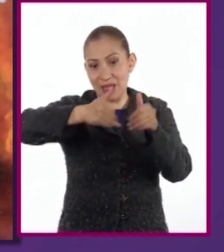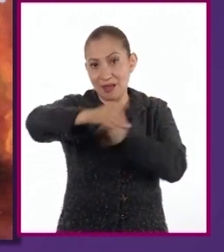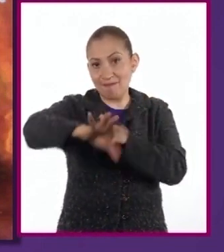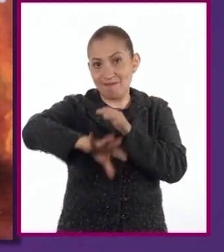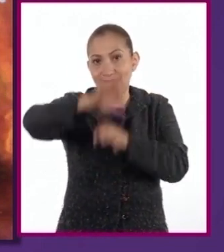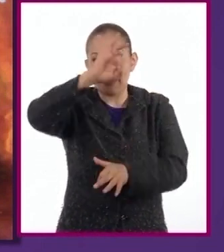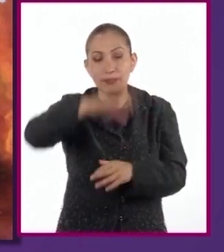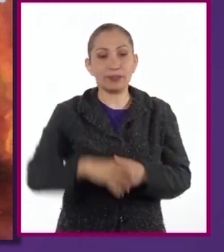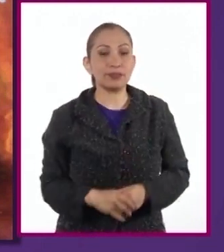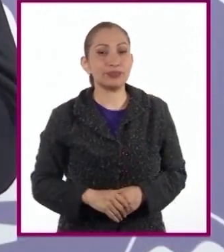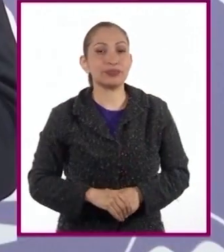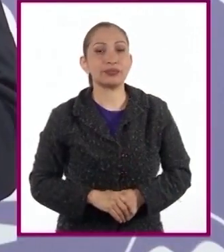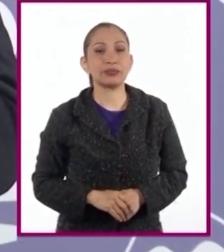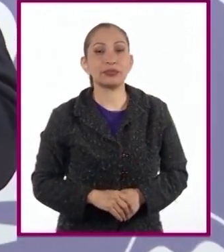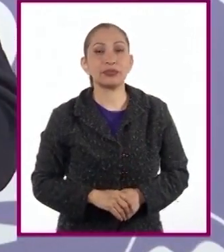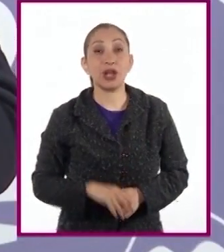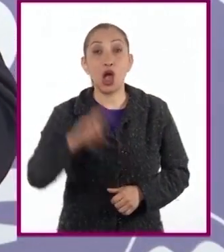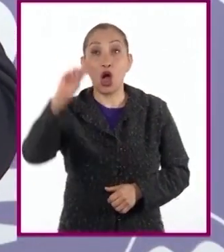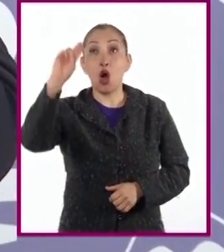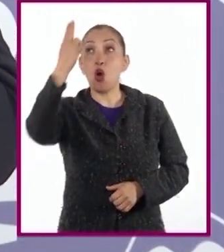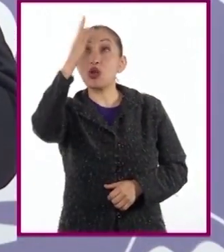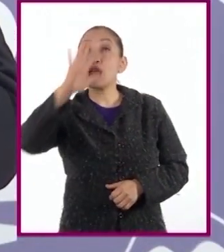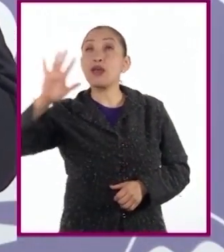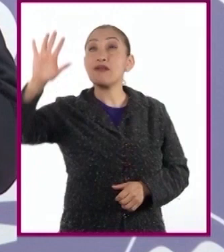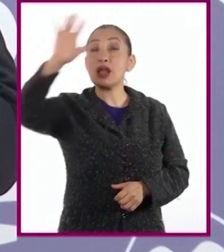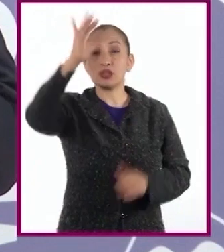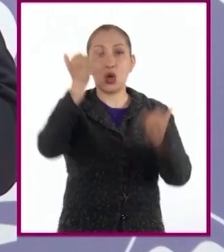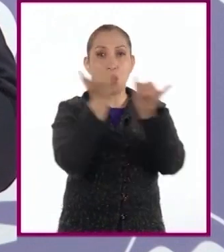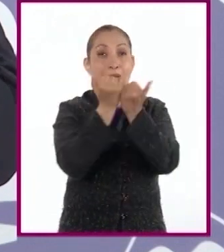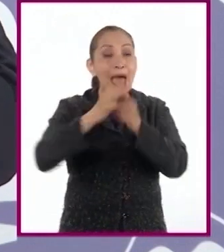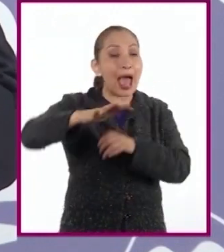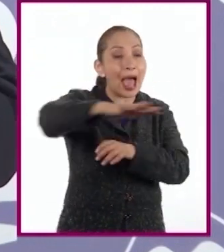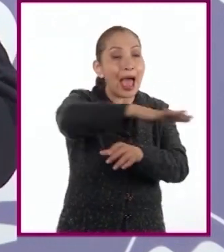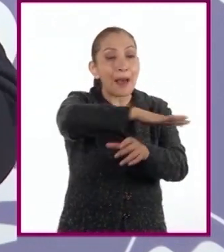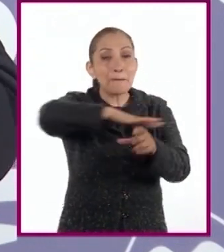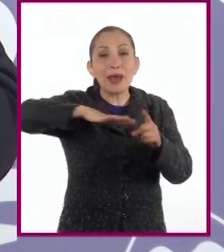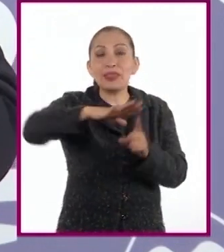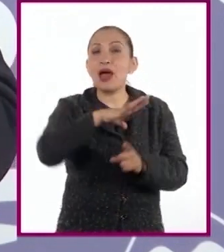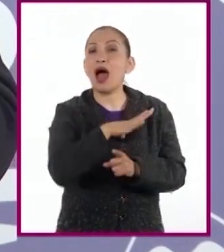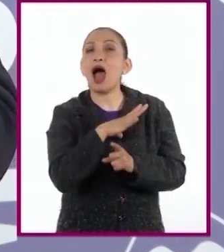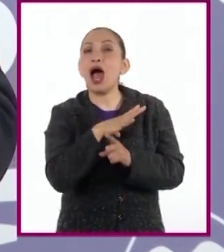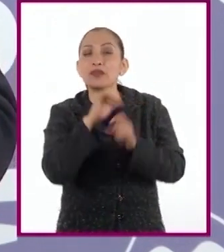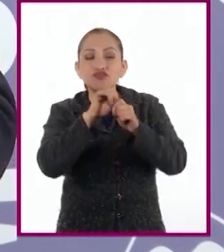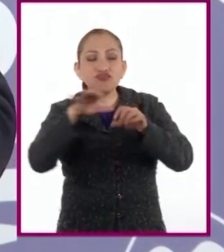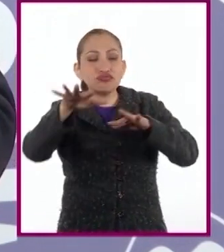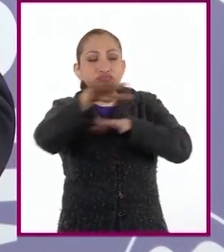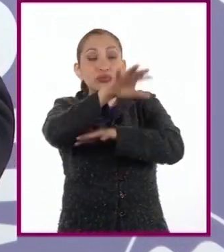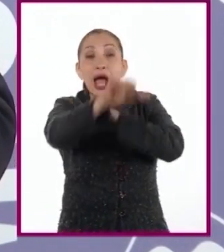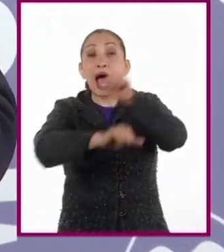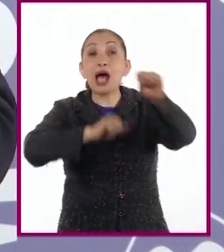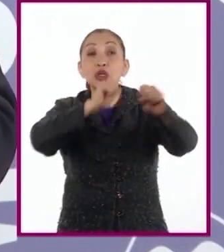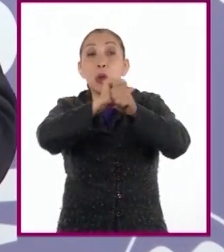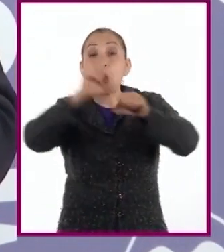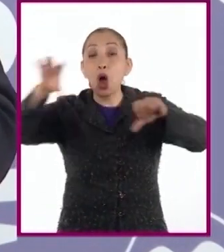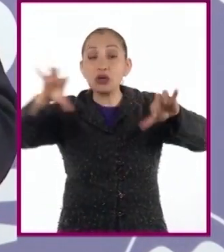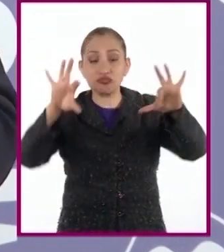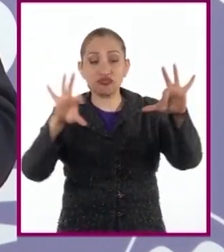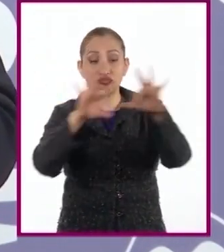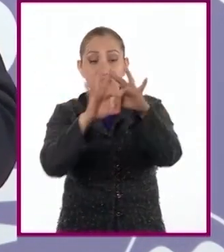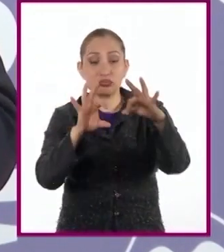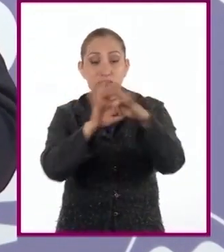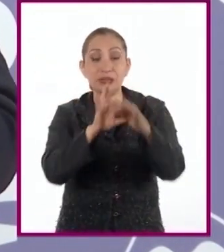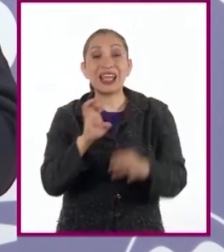descubrir. El universo, como en el ambiente, se encuentran dispersos los átomos, formando enlaces